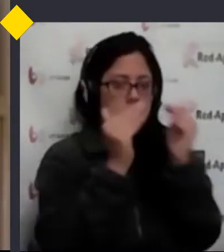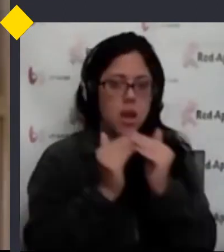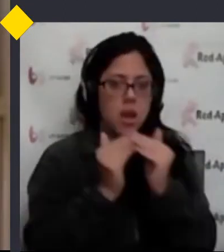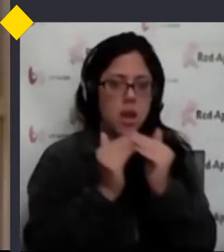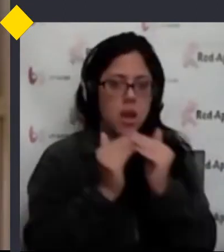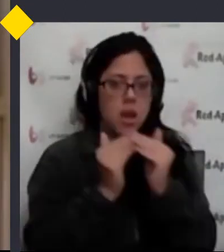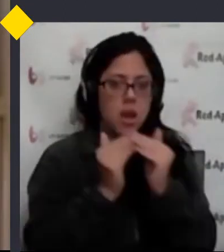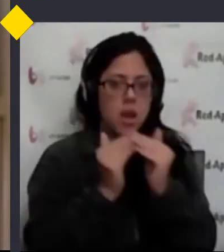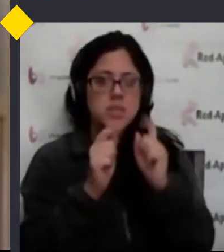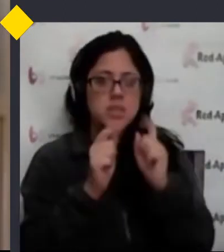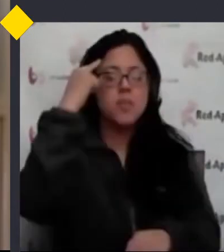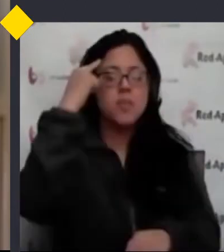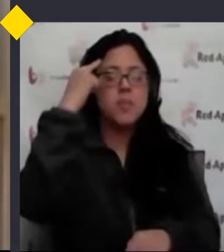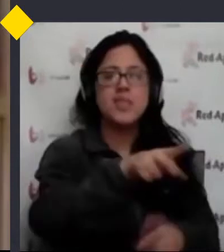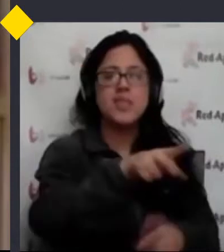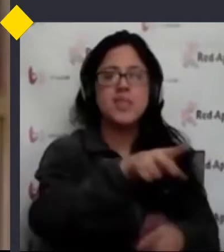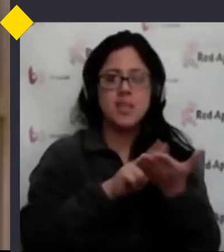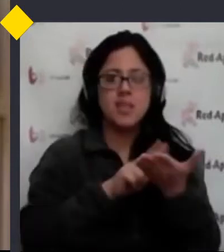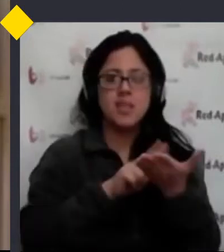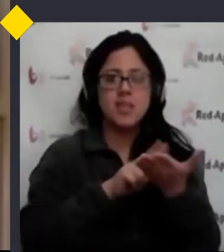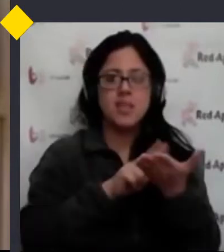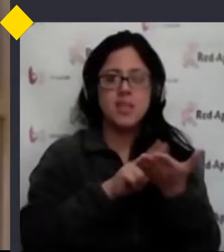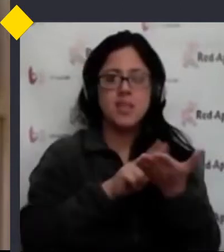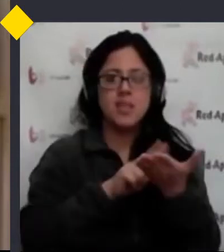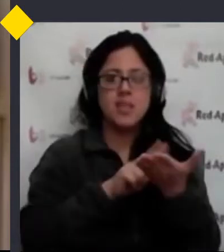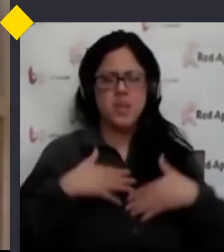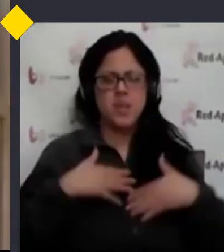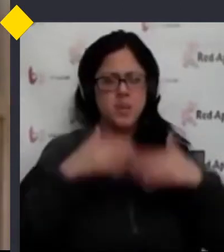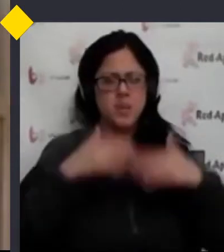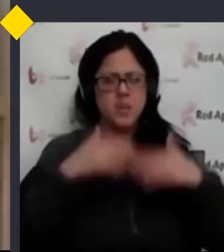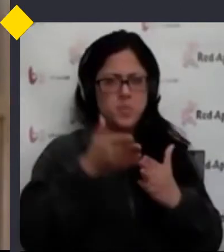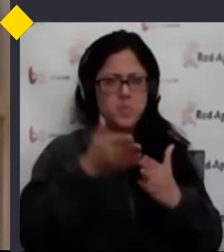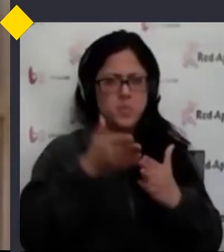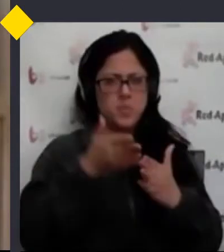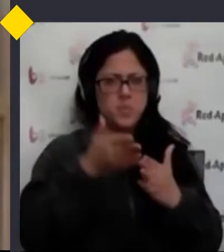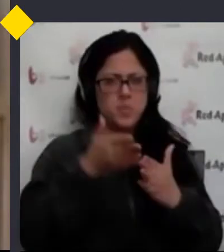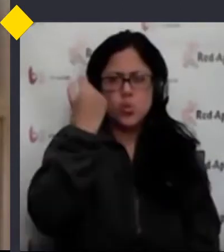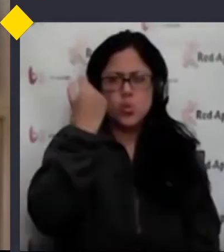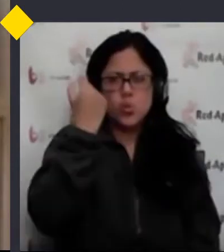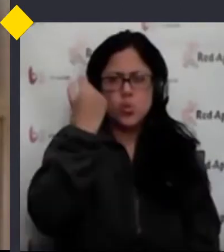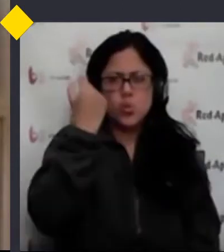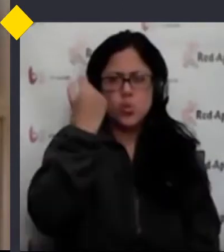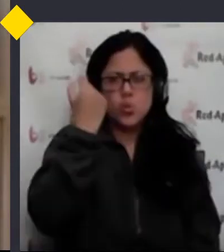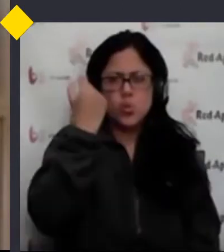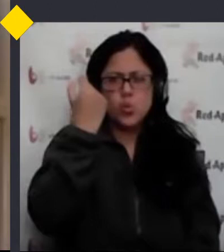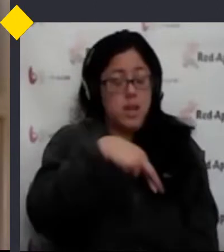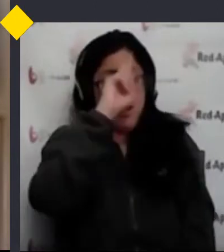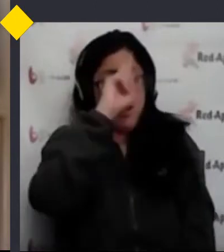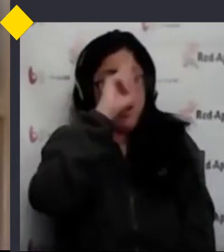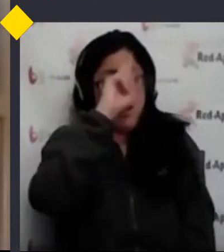considerar esa realidad. A mí me llama mucho la atención, el otro día supe de esto de que es más extraño aún, que una empresa que puede tener